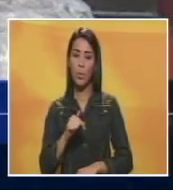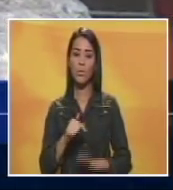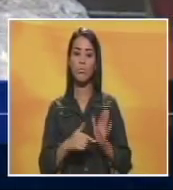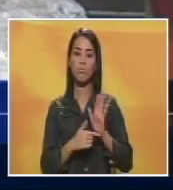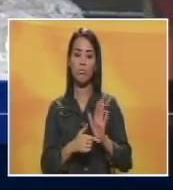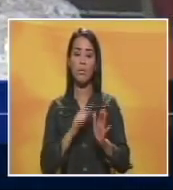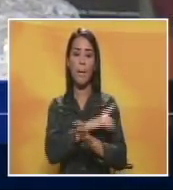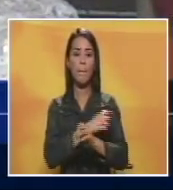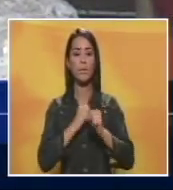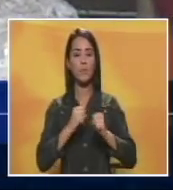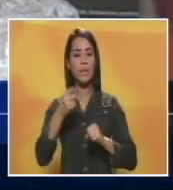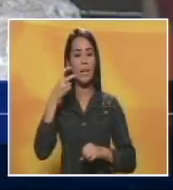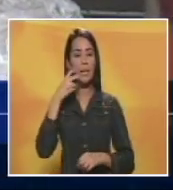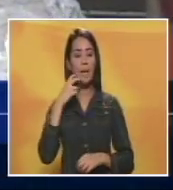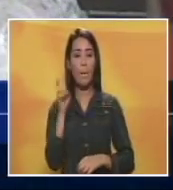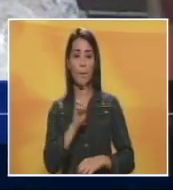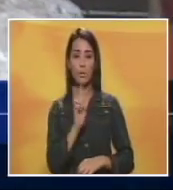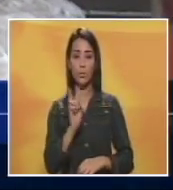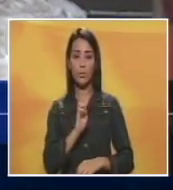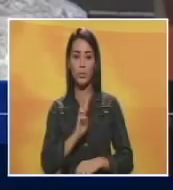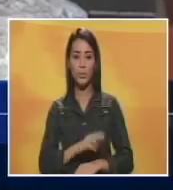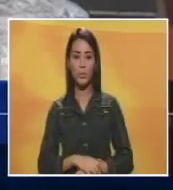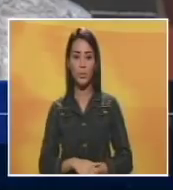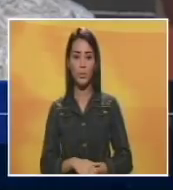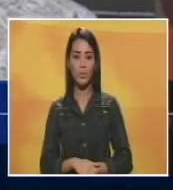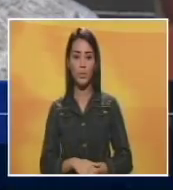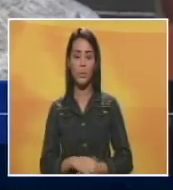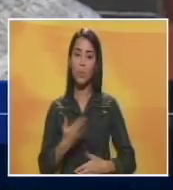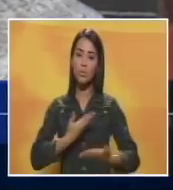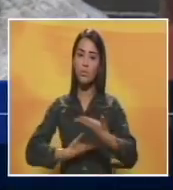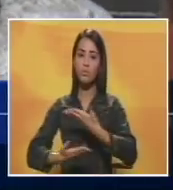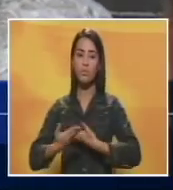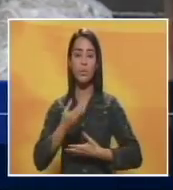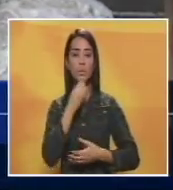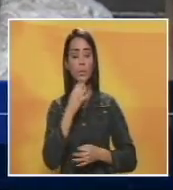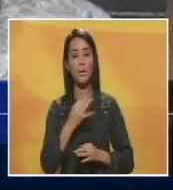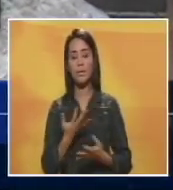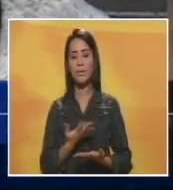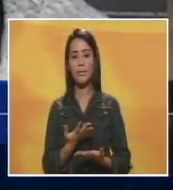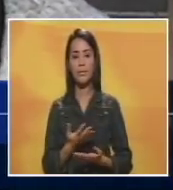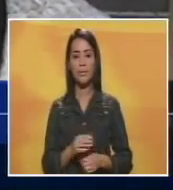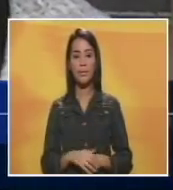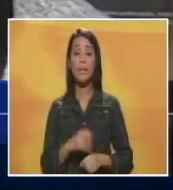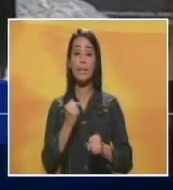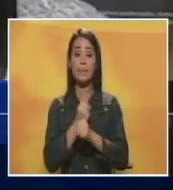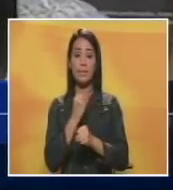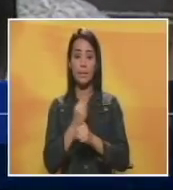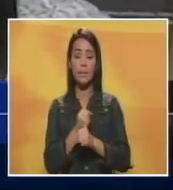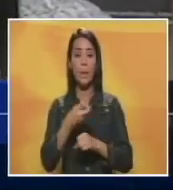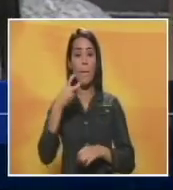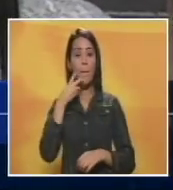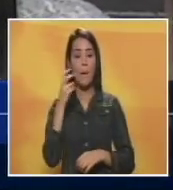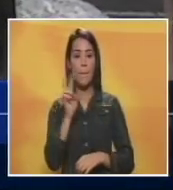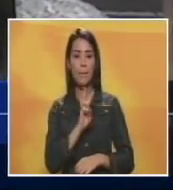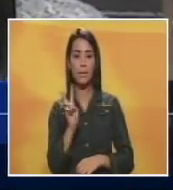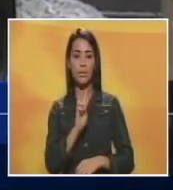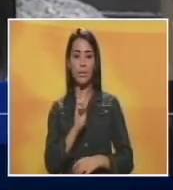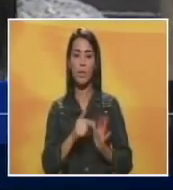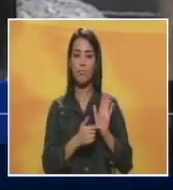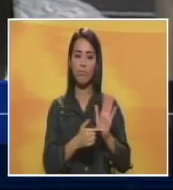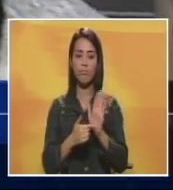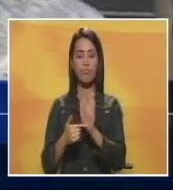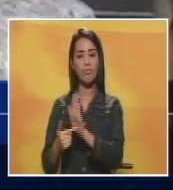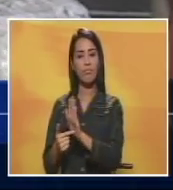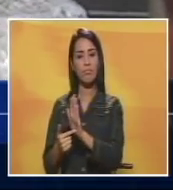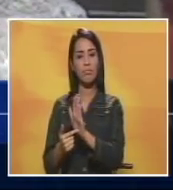las potencialidades del cacao venezolano, hemos tenido una gran receptividad y de verdad, bueno, seguimos trabajando por los cacaos venezolanos, seguimos dando a conocer